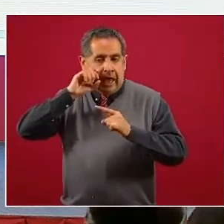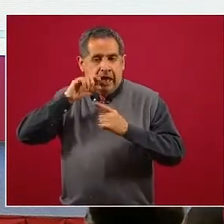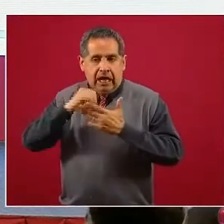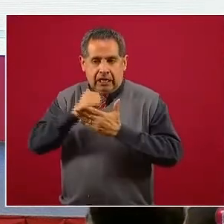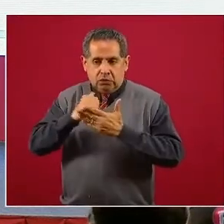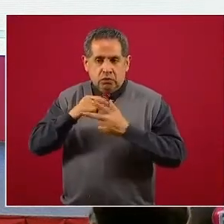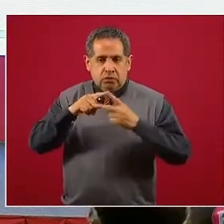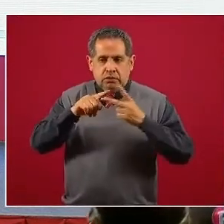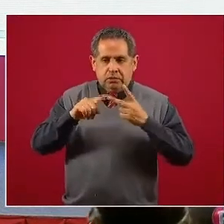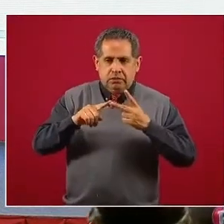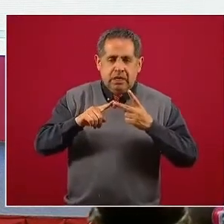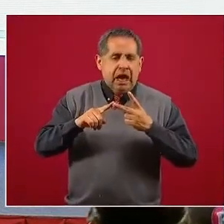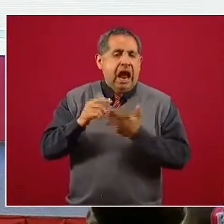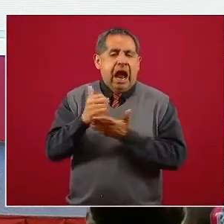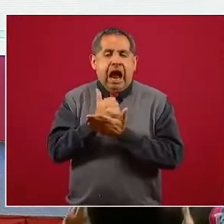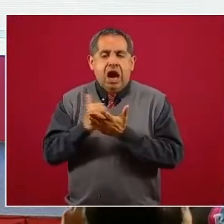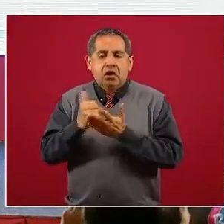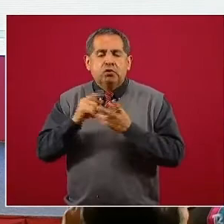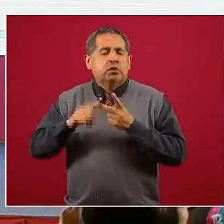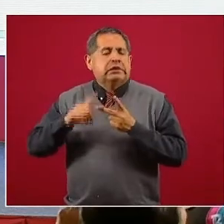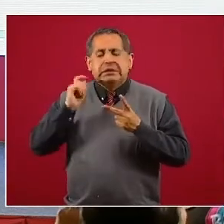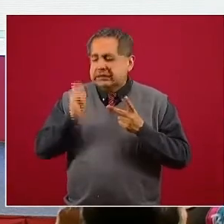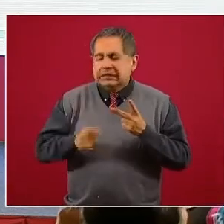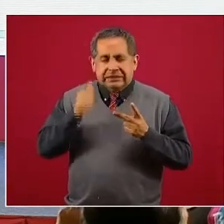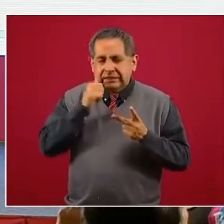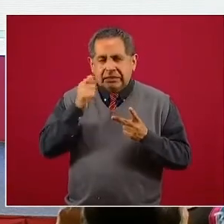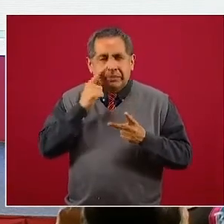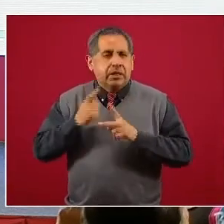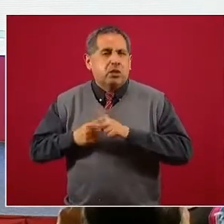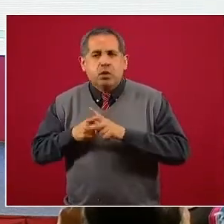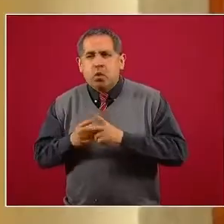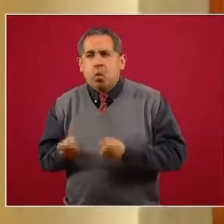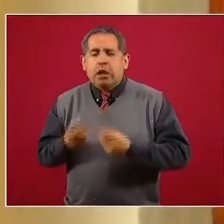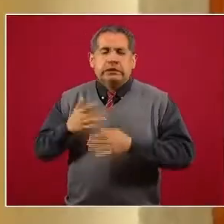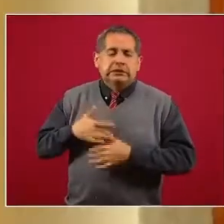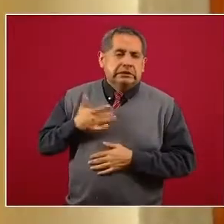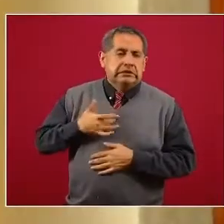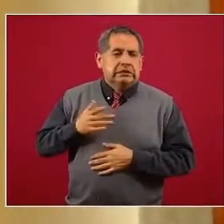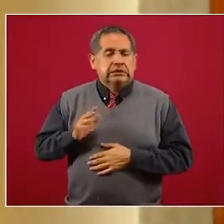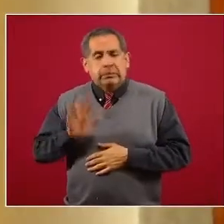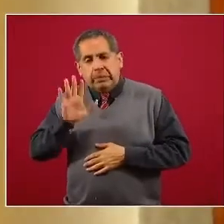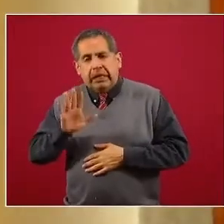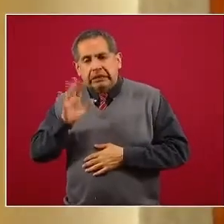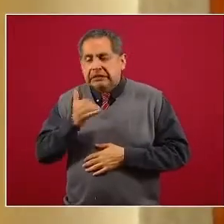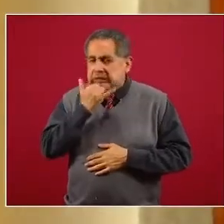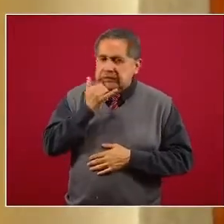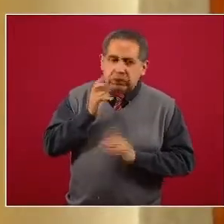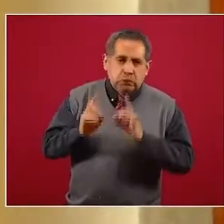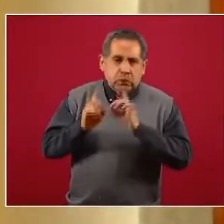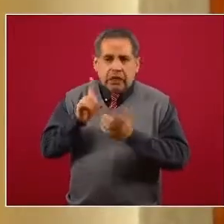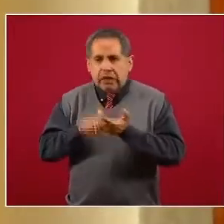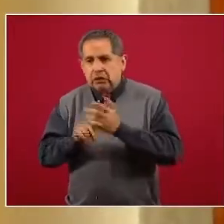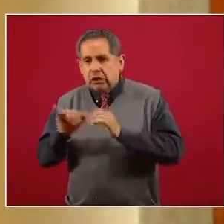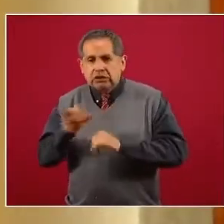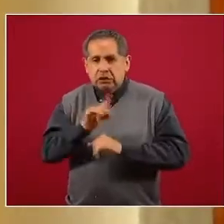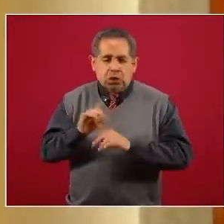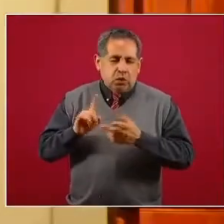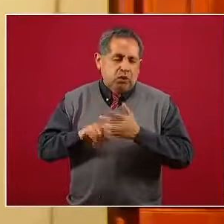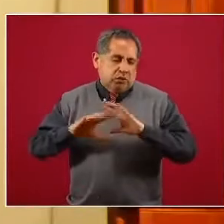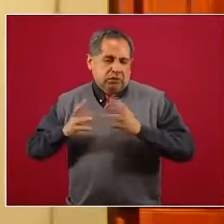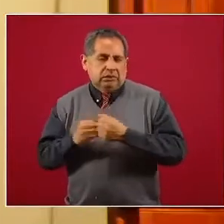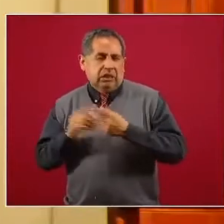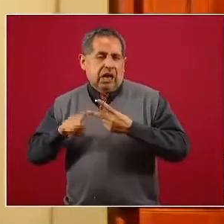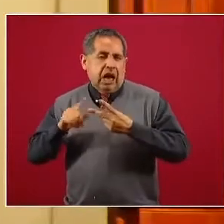azul claro siempre va a representar los casos estimados, es decir, la cantidad de personas que se estima tienen